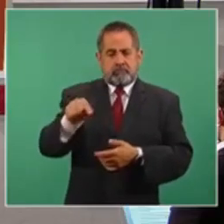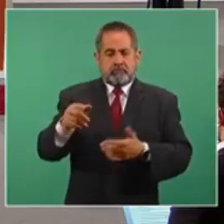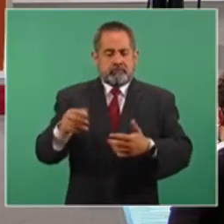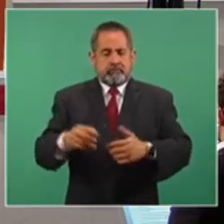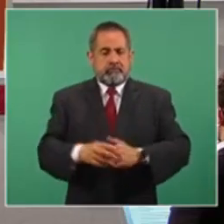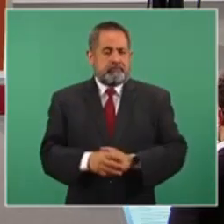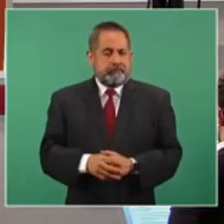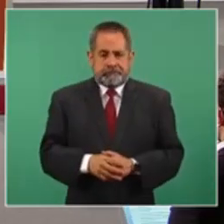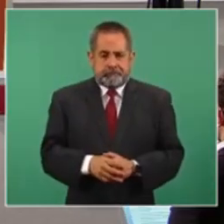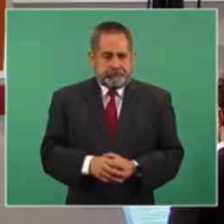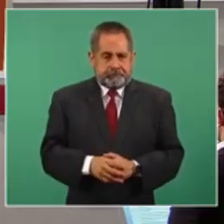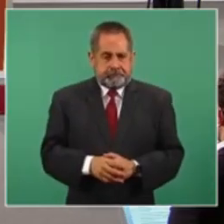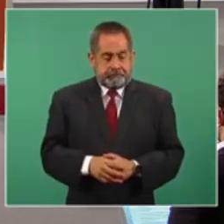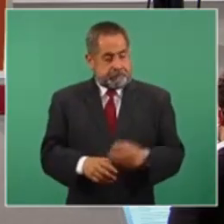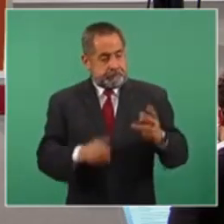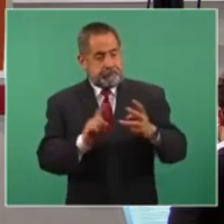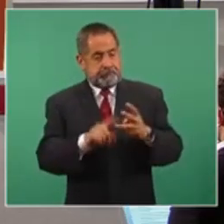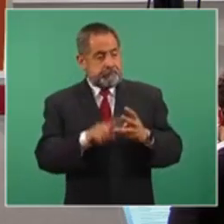Tres,